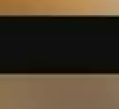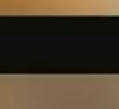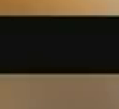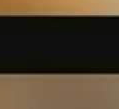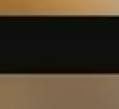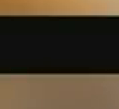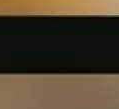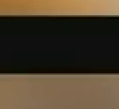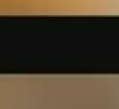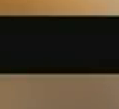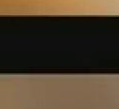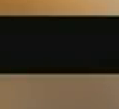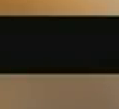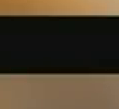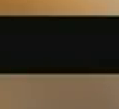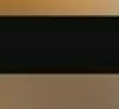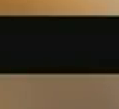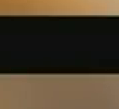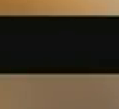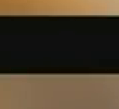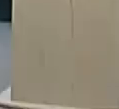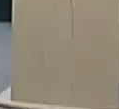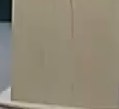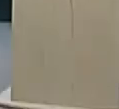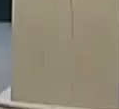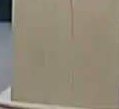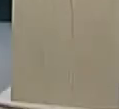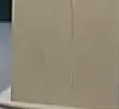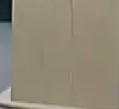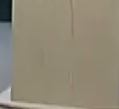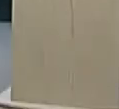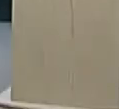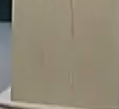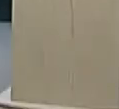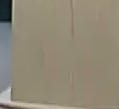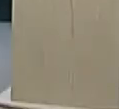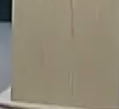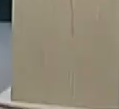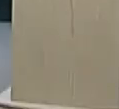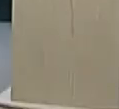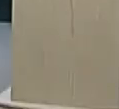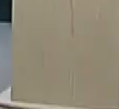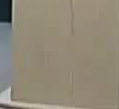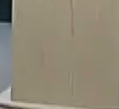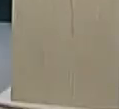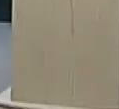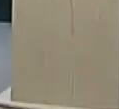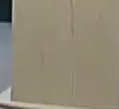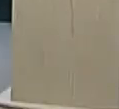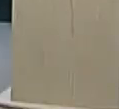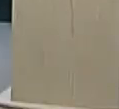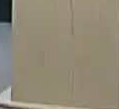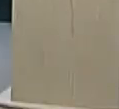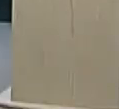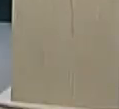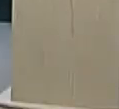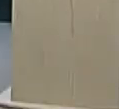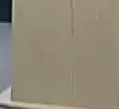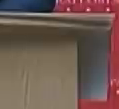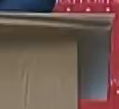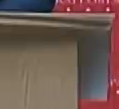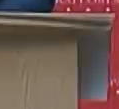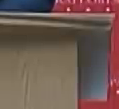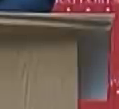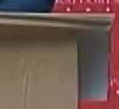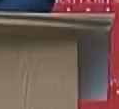de todo su personal y miento esto que está confesando este señor sé que